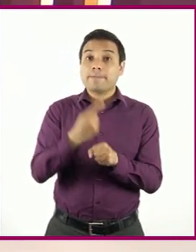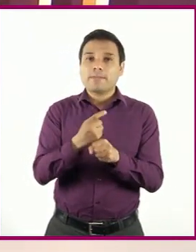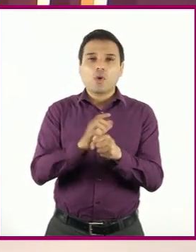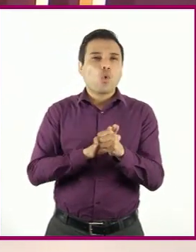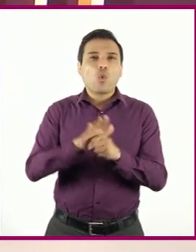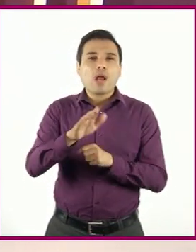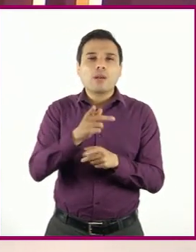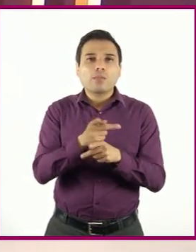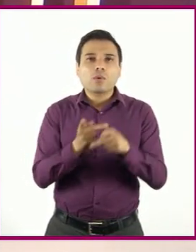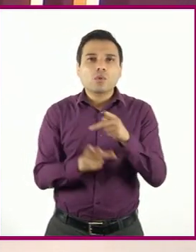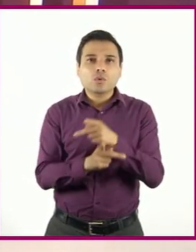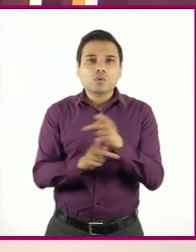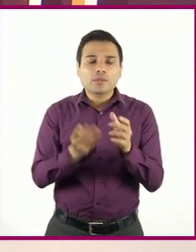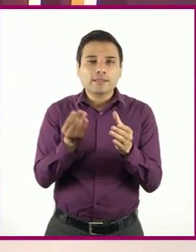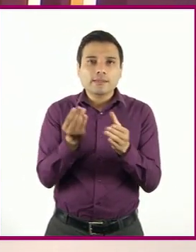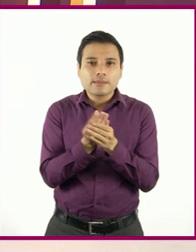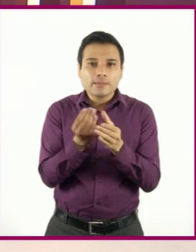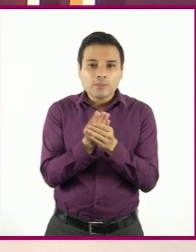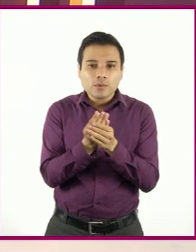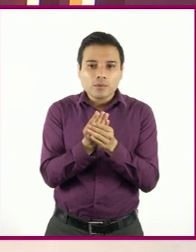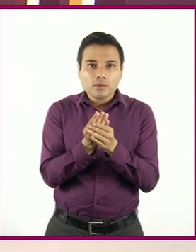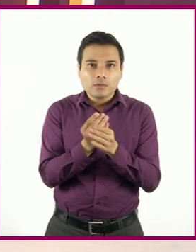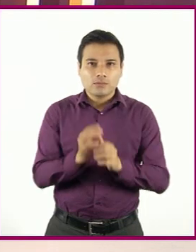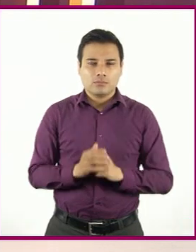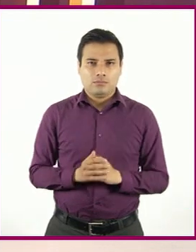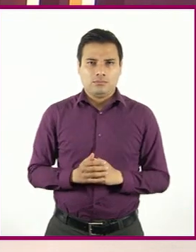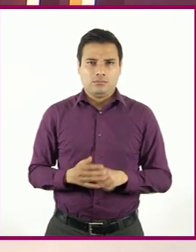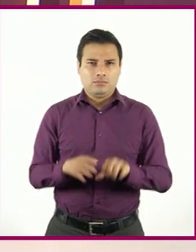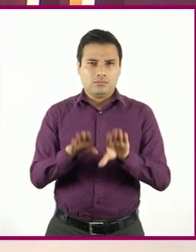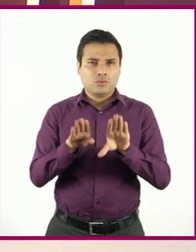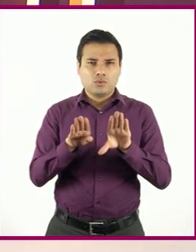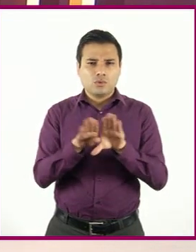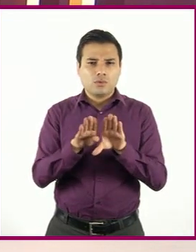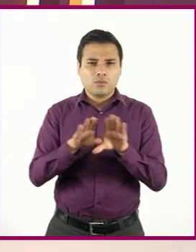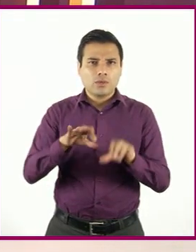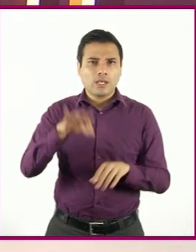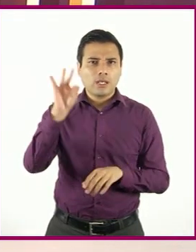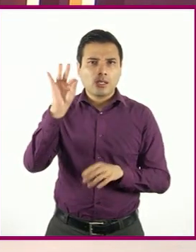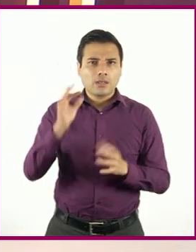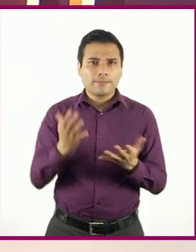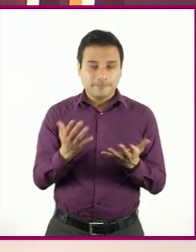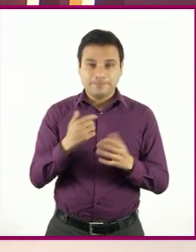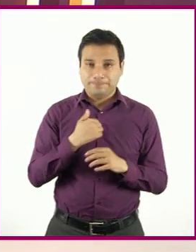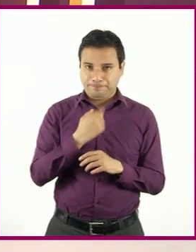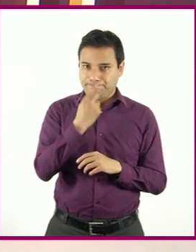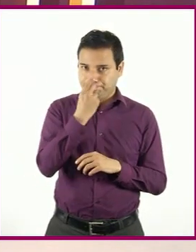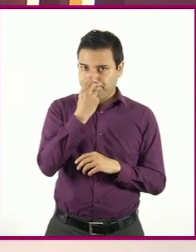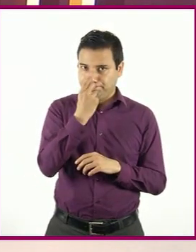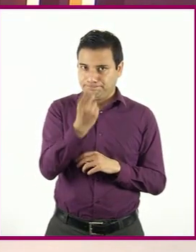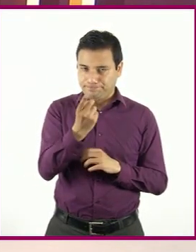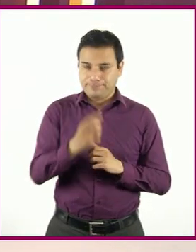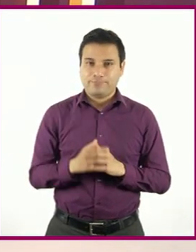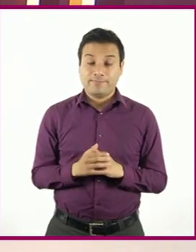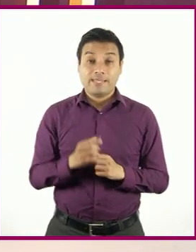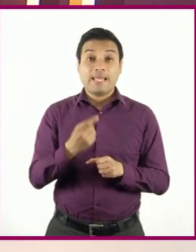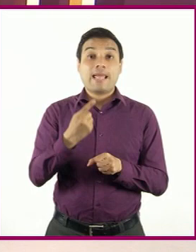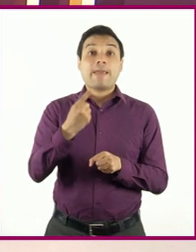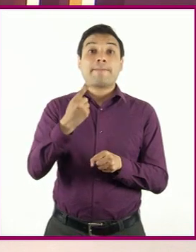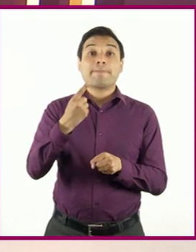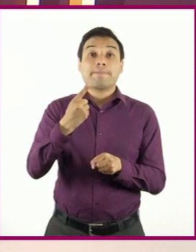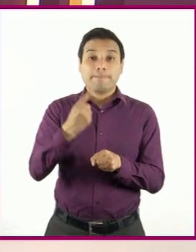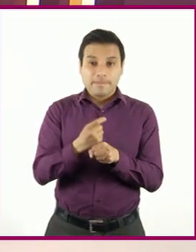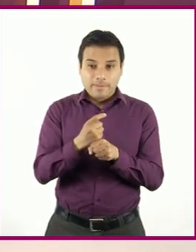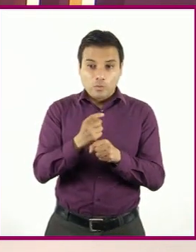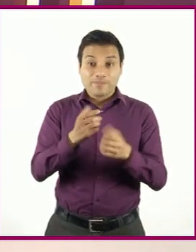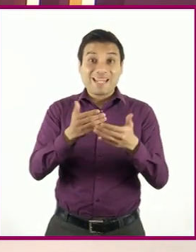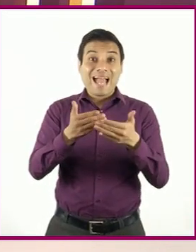realizaremos. ¿Cómo es que se eligió esta opción, Teresa? Como les decía, debimos de plantear cómo